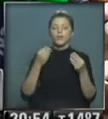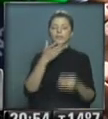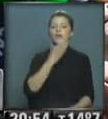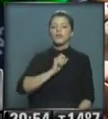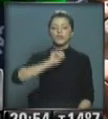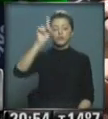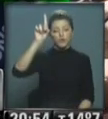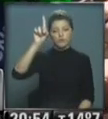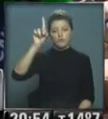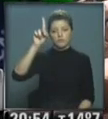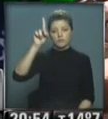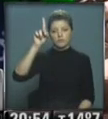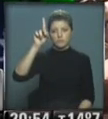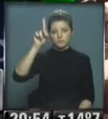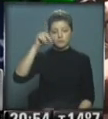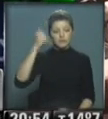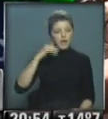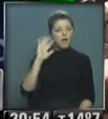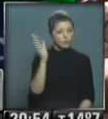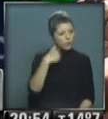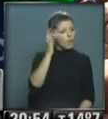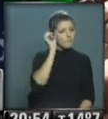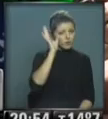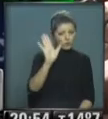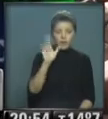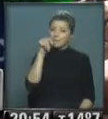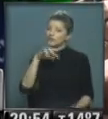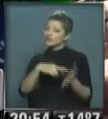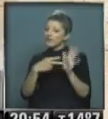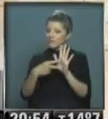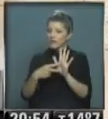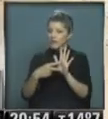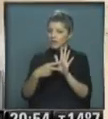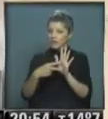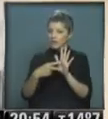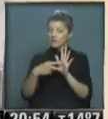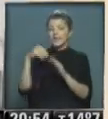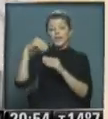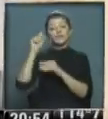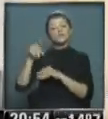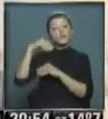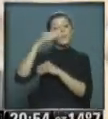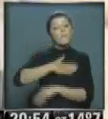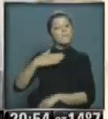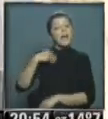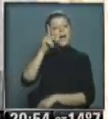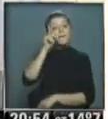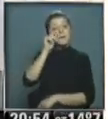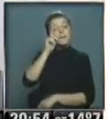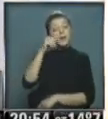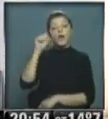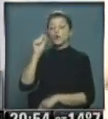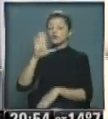infinitamente misericordioso, y bueno, eso no significa que sus padres y